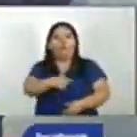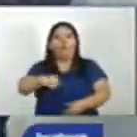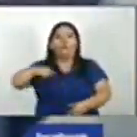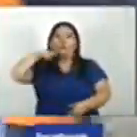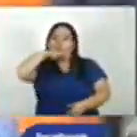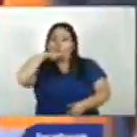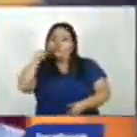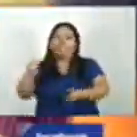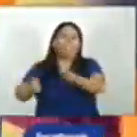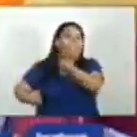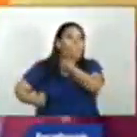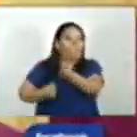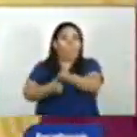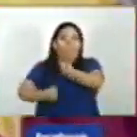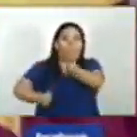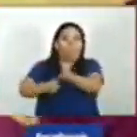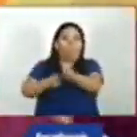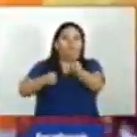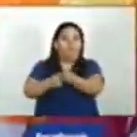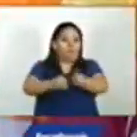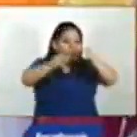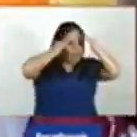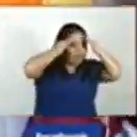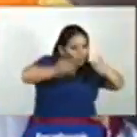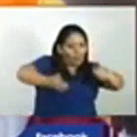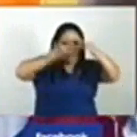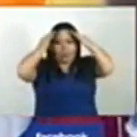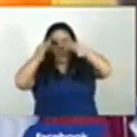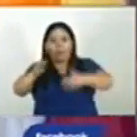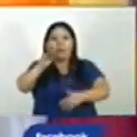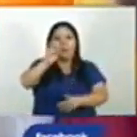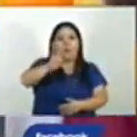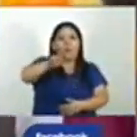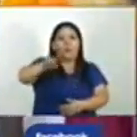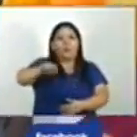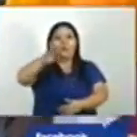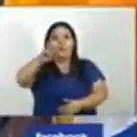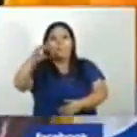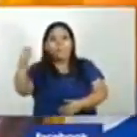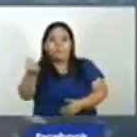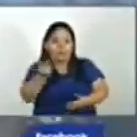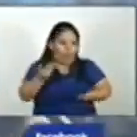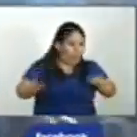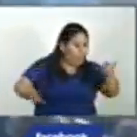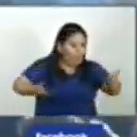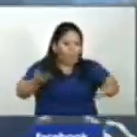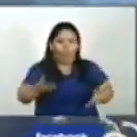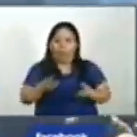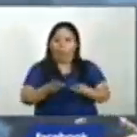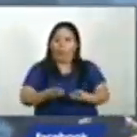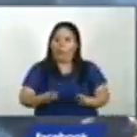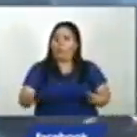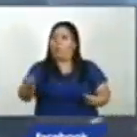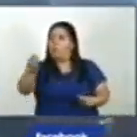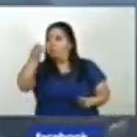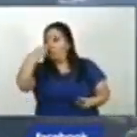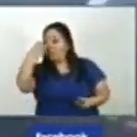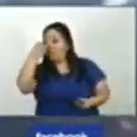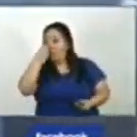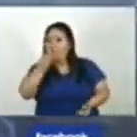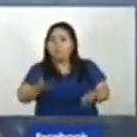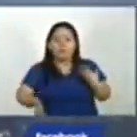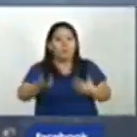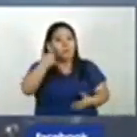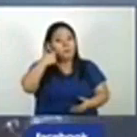hacen un esfuerzo titánico para atender a un promedio de 4.000 personas al mismo tiempo, mientras los suministros y alimentos amenazan